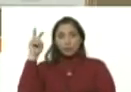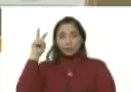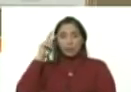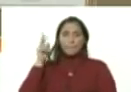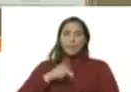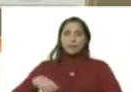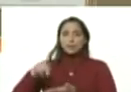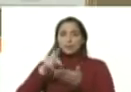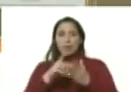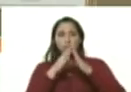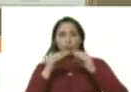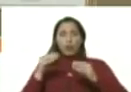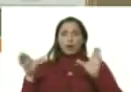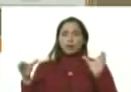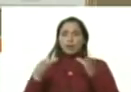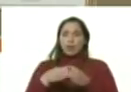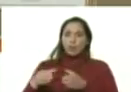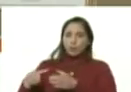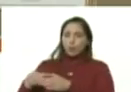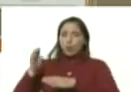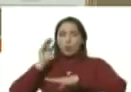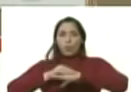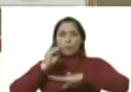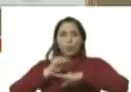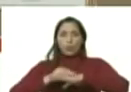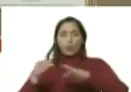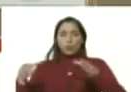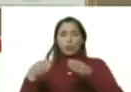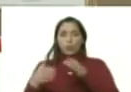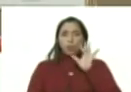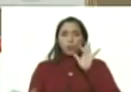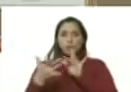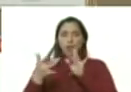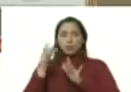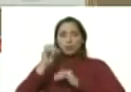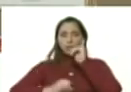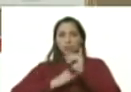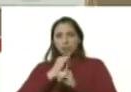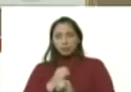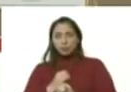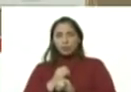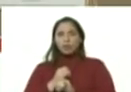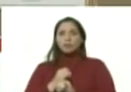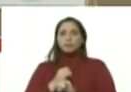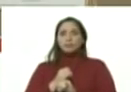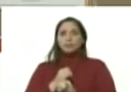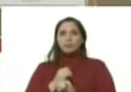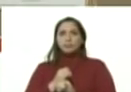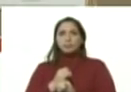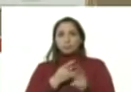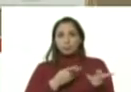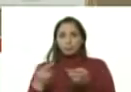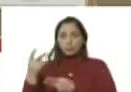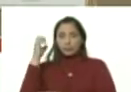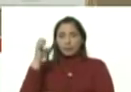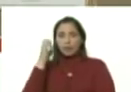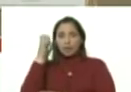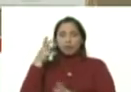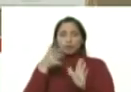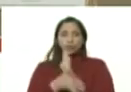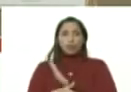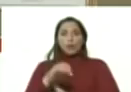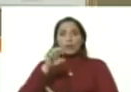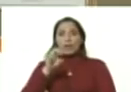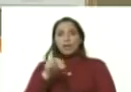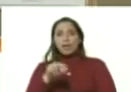todas las reuniones que convocó el grupo de contacto internacional por parte de Europa sobre Enrique Iglesias. Pero